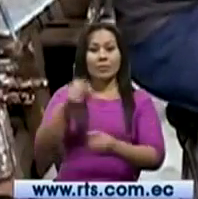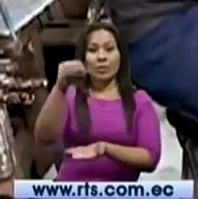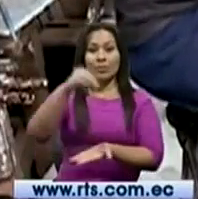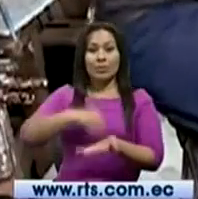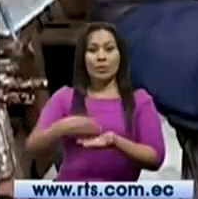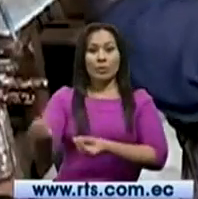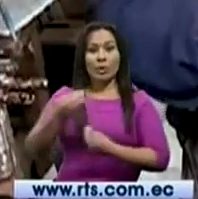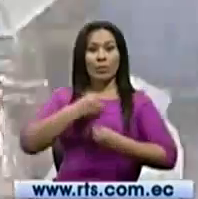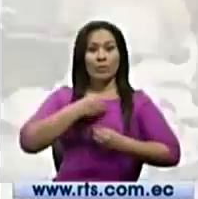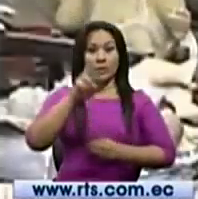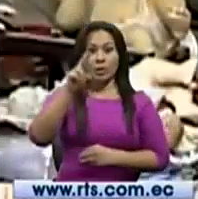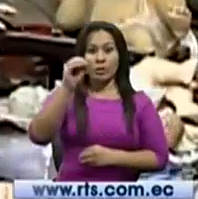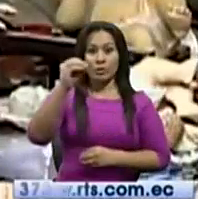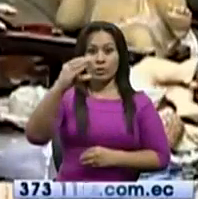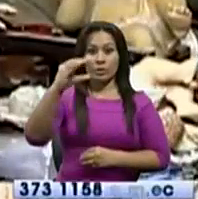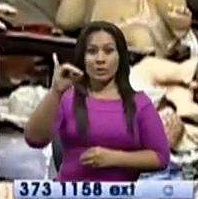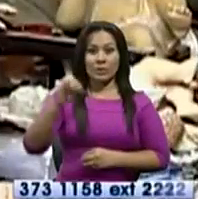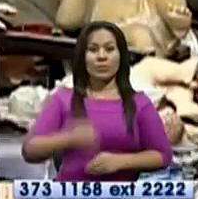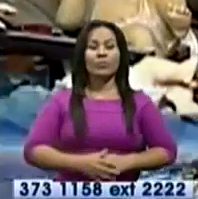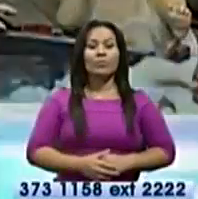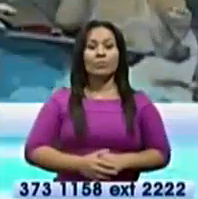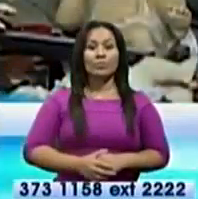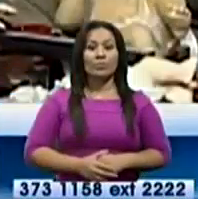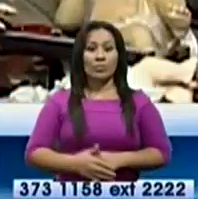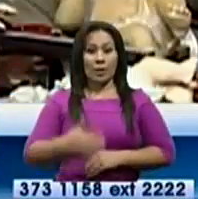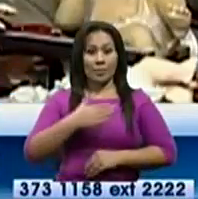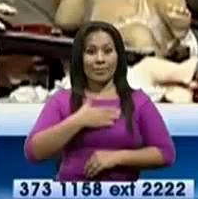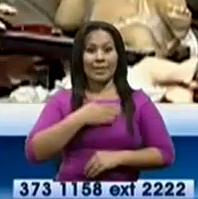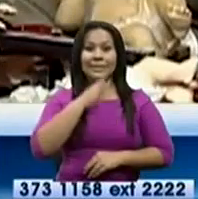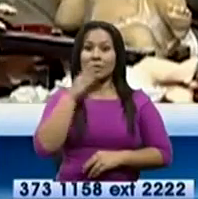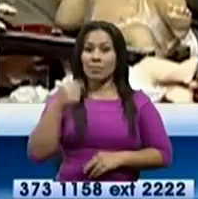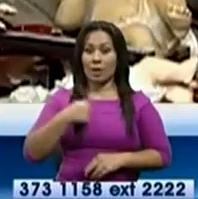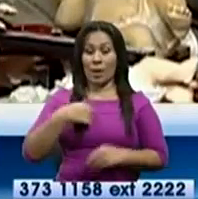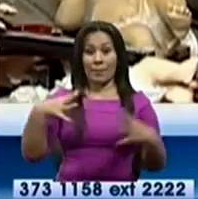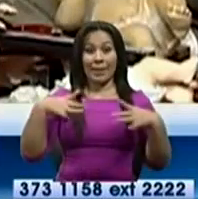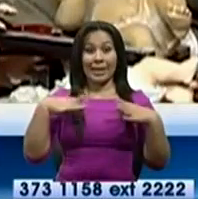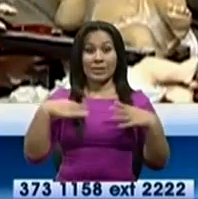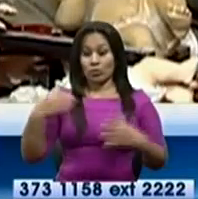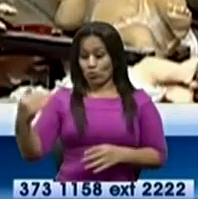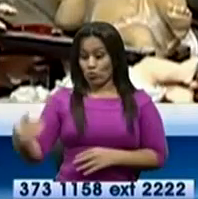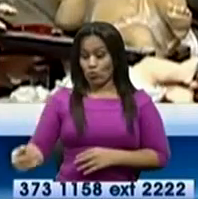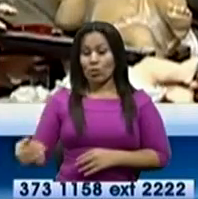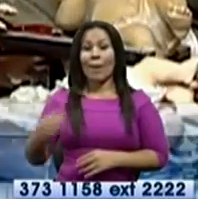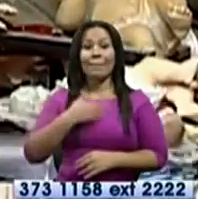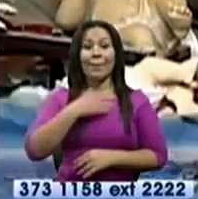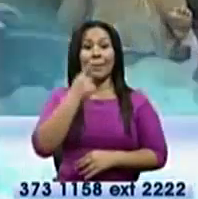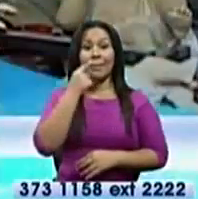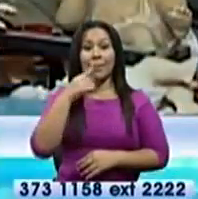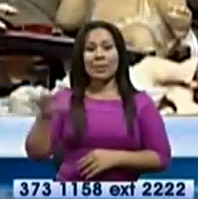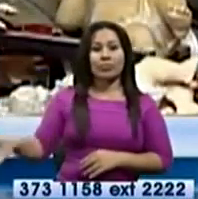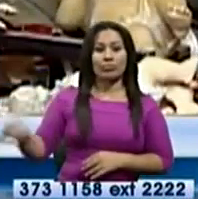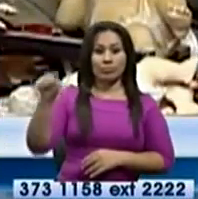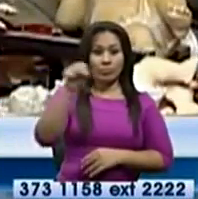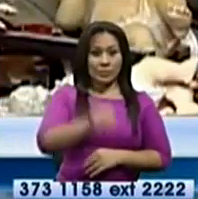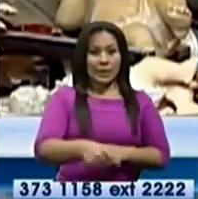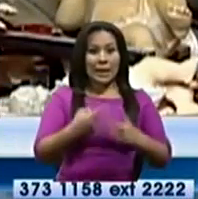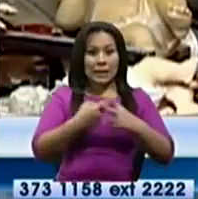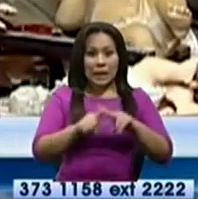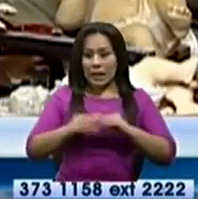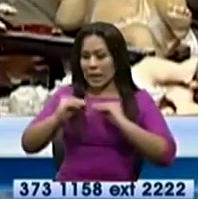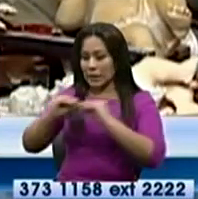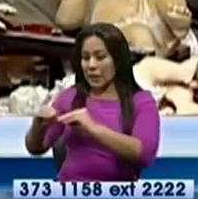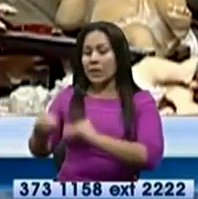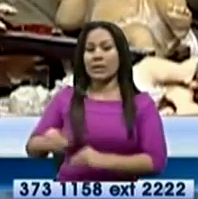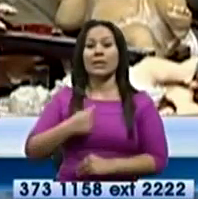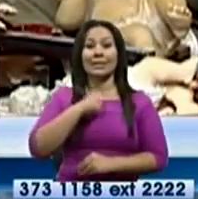cuenta Rocío Carrión. En las vacaciones él nos traía al taller y él nos indicaba cómo teníamos que trabajar. Ese era el lema de